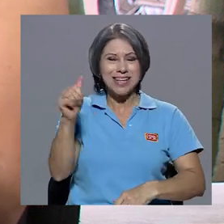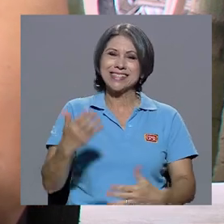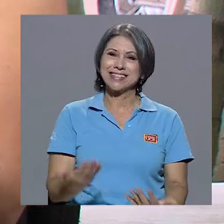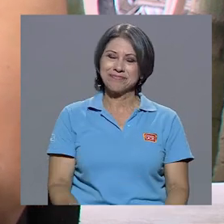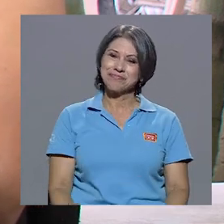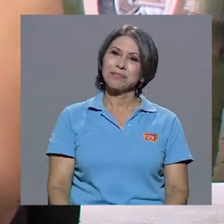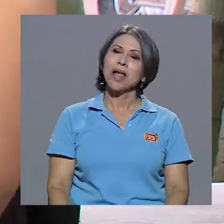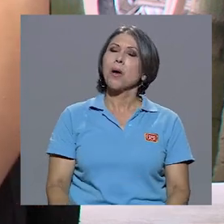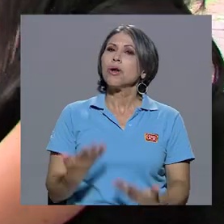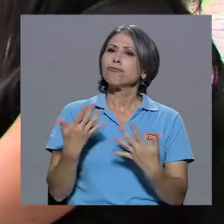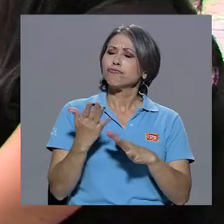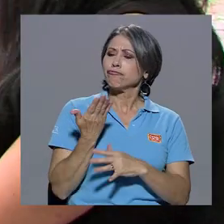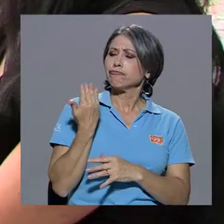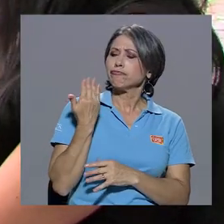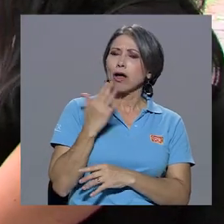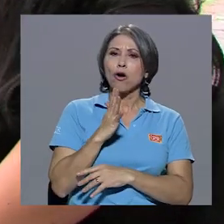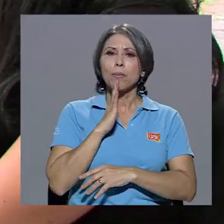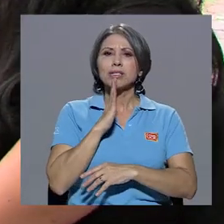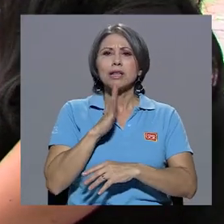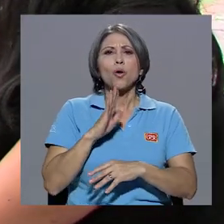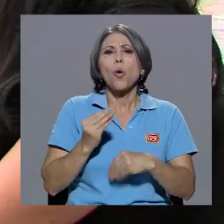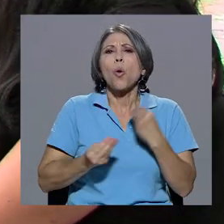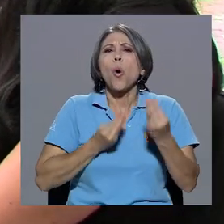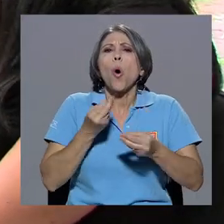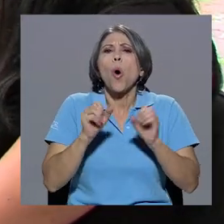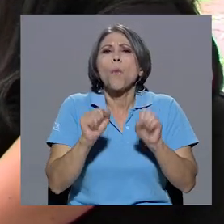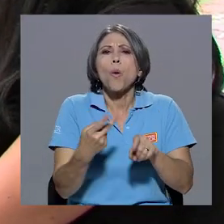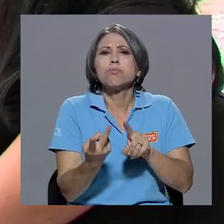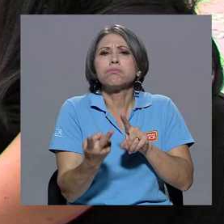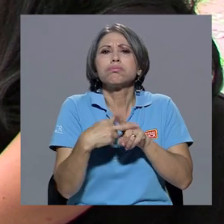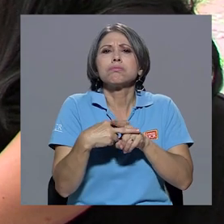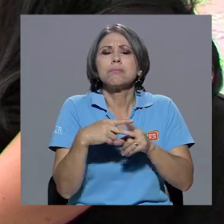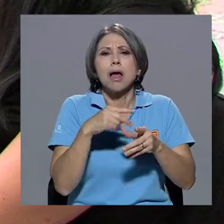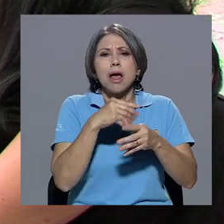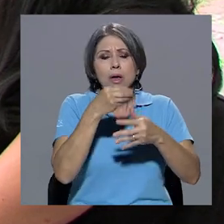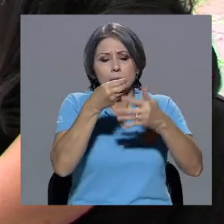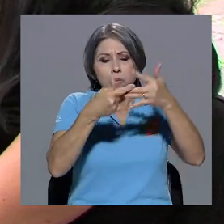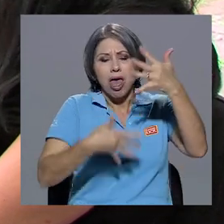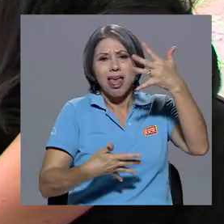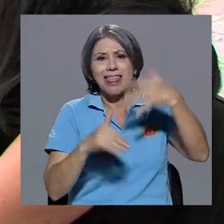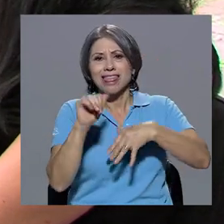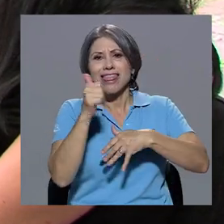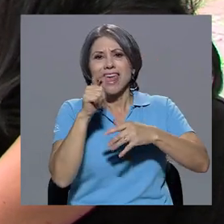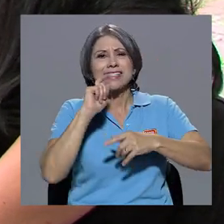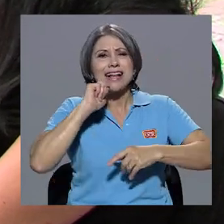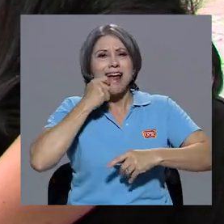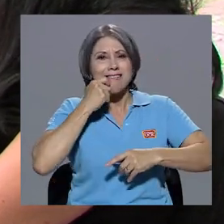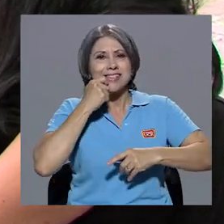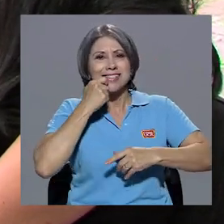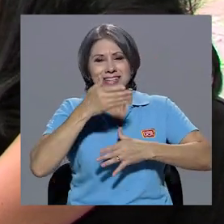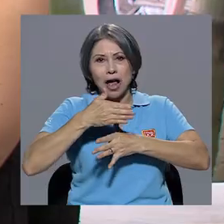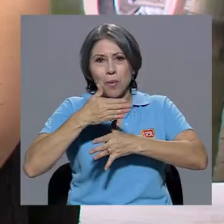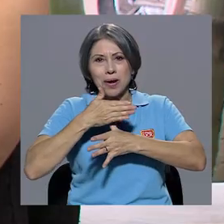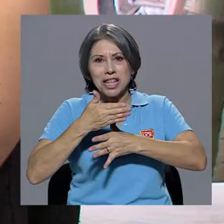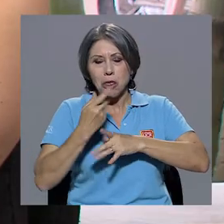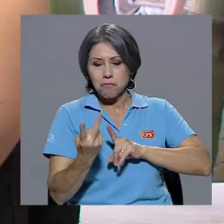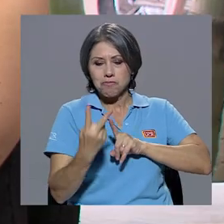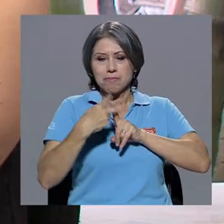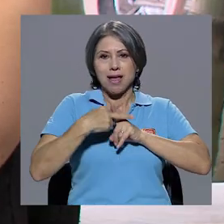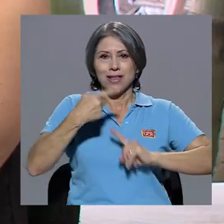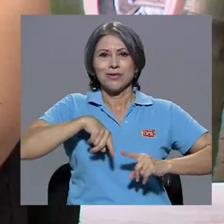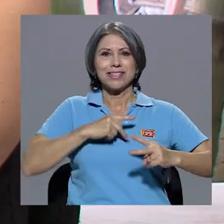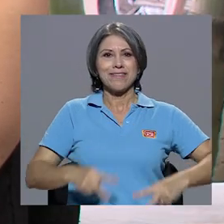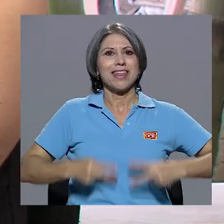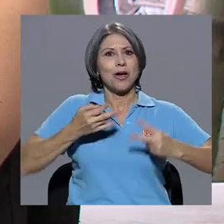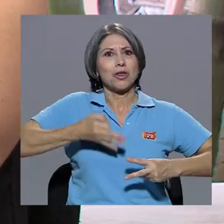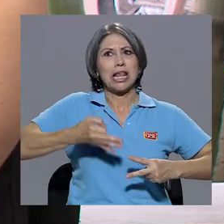Esteban, estábamos conversando acerca de cómo poner en práctica estas 10 claves que nos has compartido en nuestra vida cotidiana